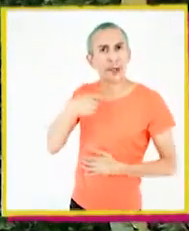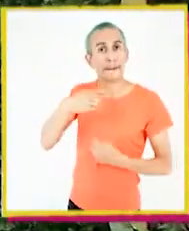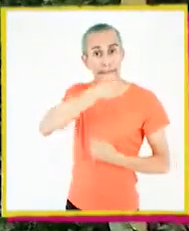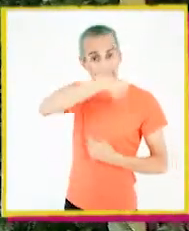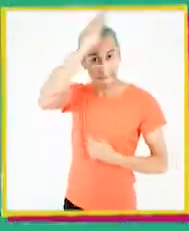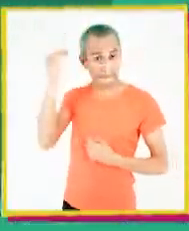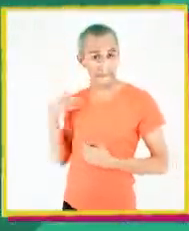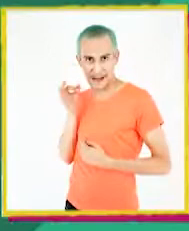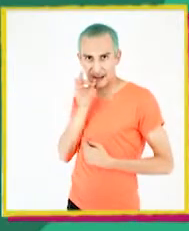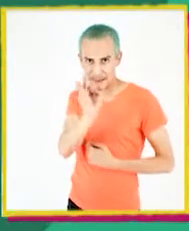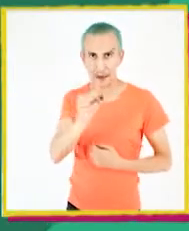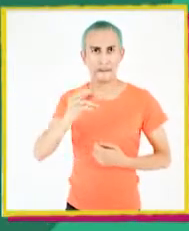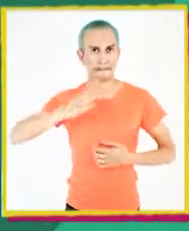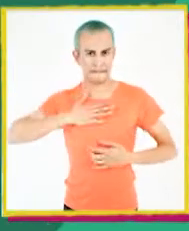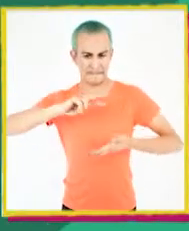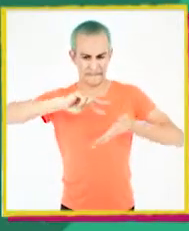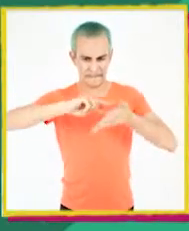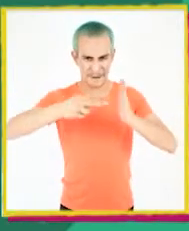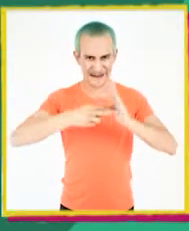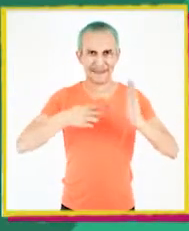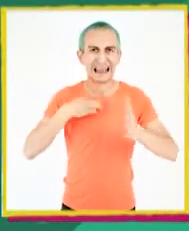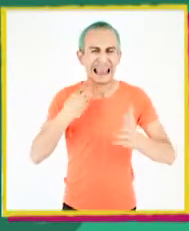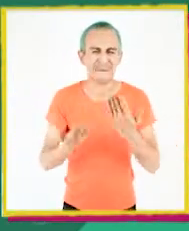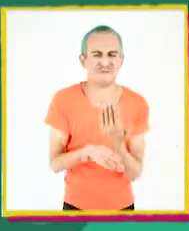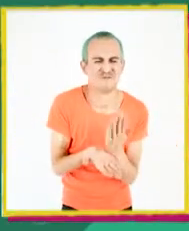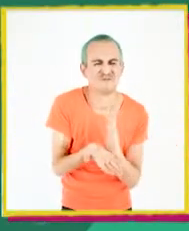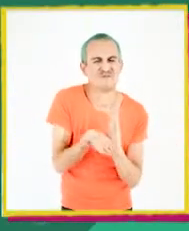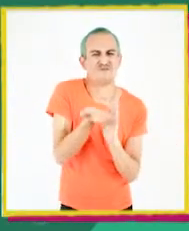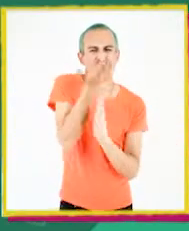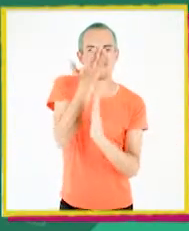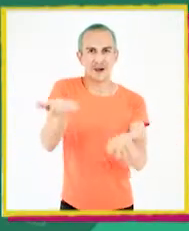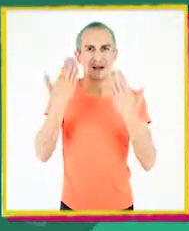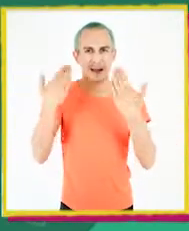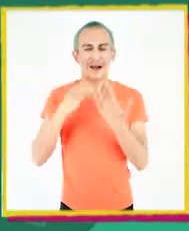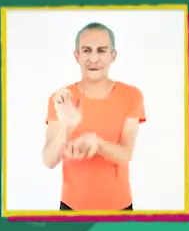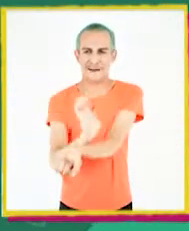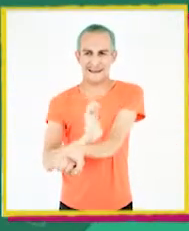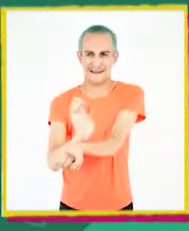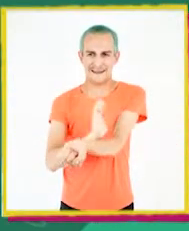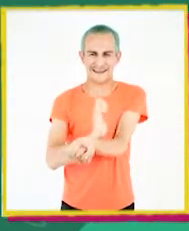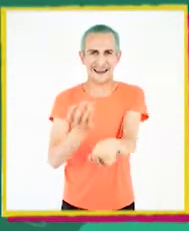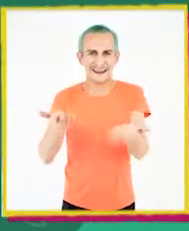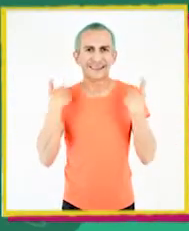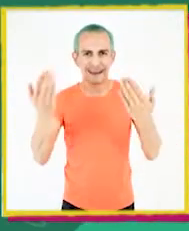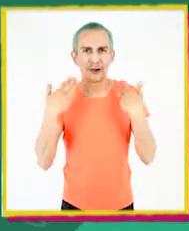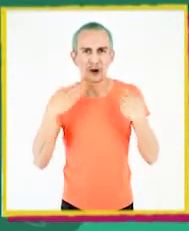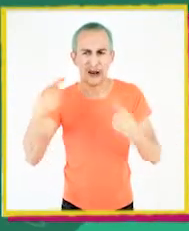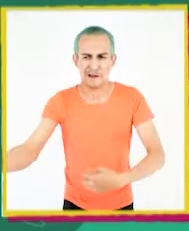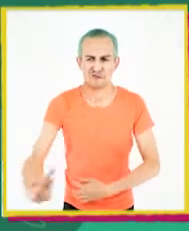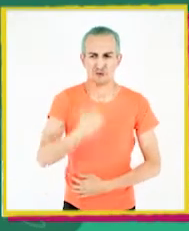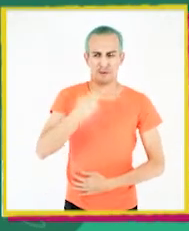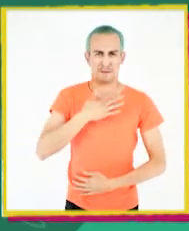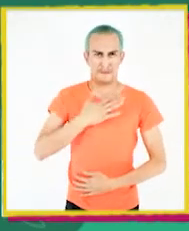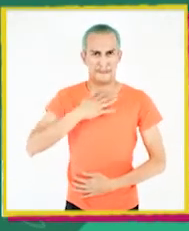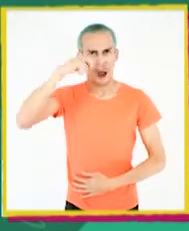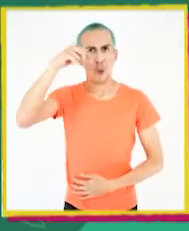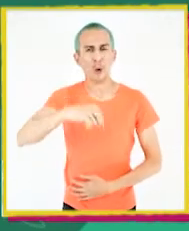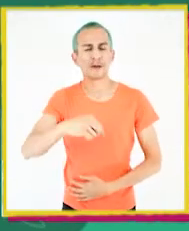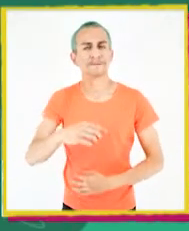Maca. Mis problemas se deben al exceso de calor. Es como si la energía del calor estuvieran en mi contra